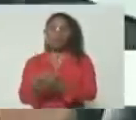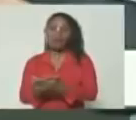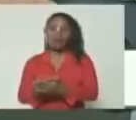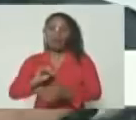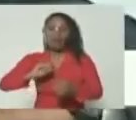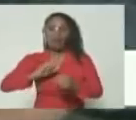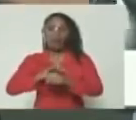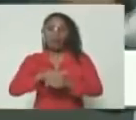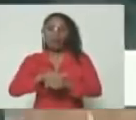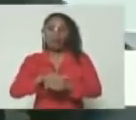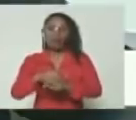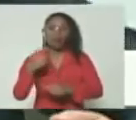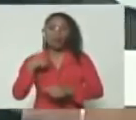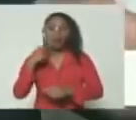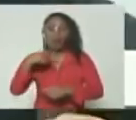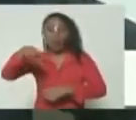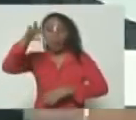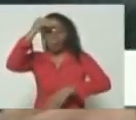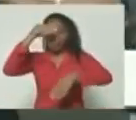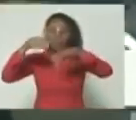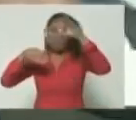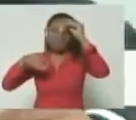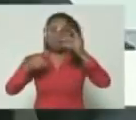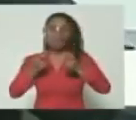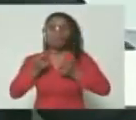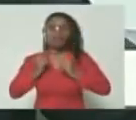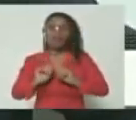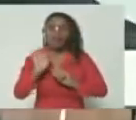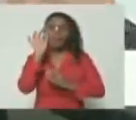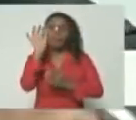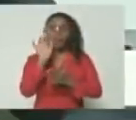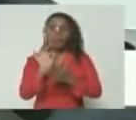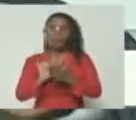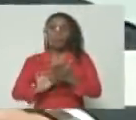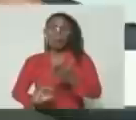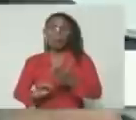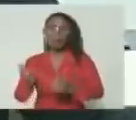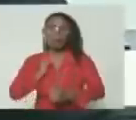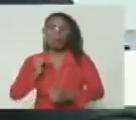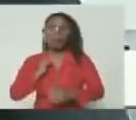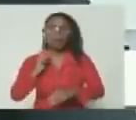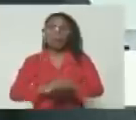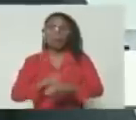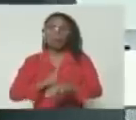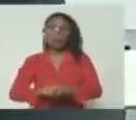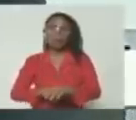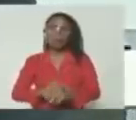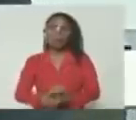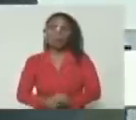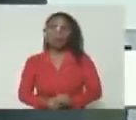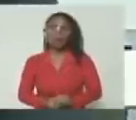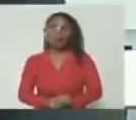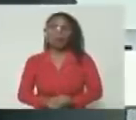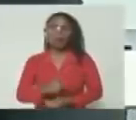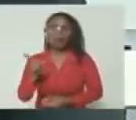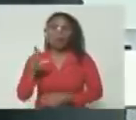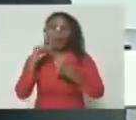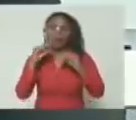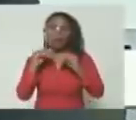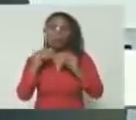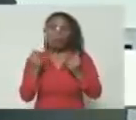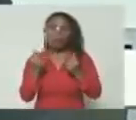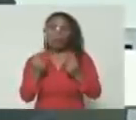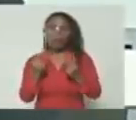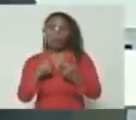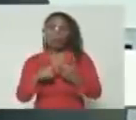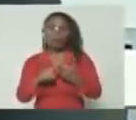Jorge Rodríguez, que uno tiene que aprender a tratar de puntualizar y aprovechar el tiempo al máximo. Usted habló de la economía,